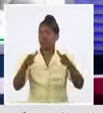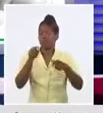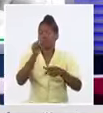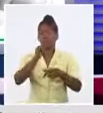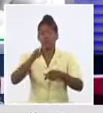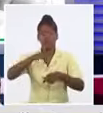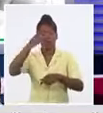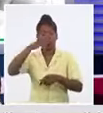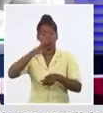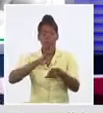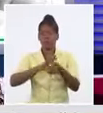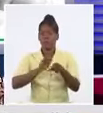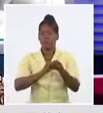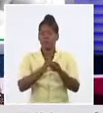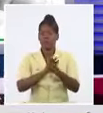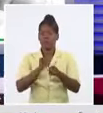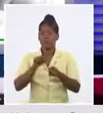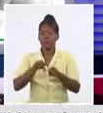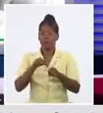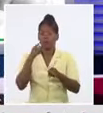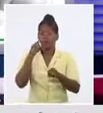autóctonos. Hoy la Nación reporta